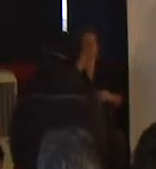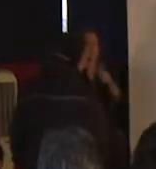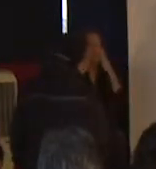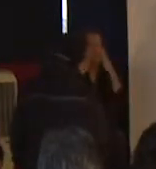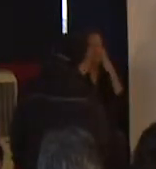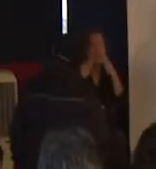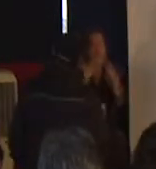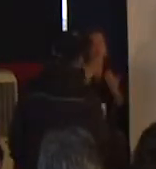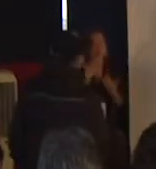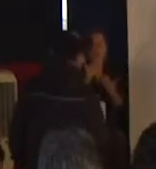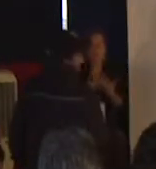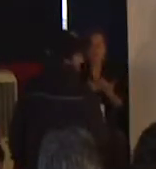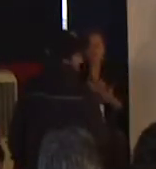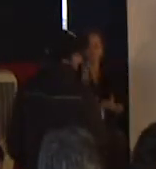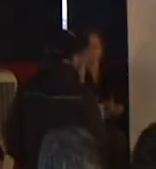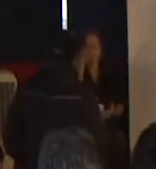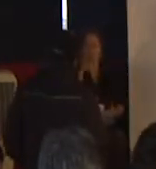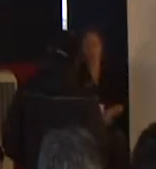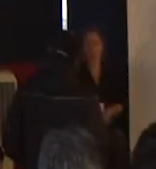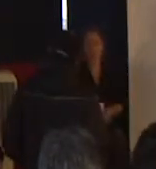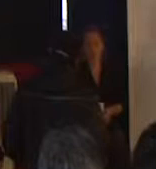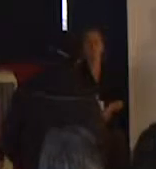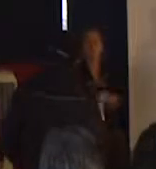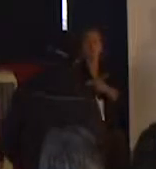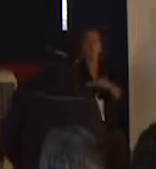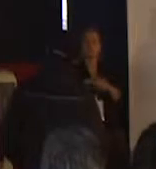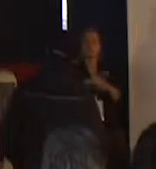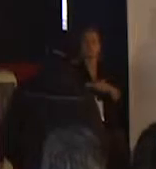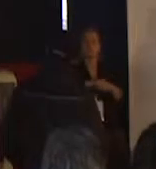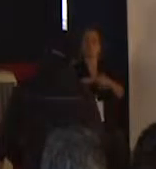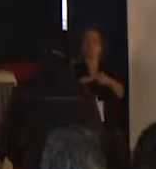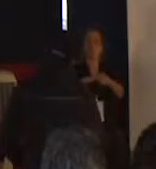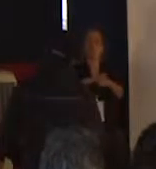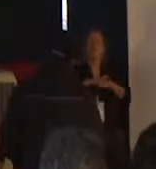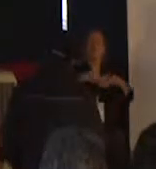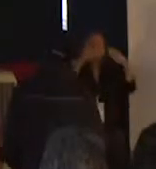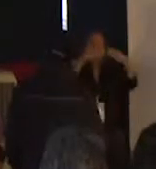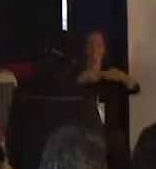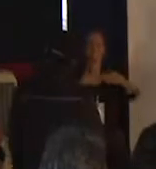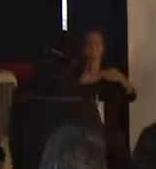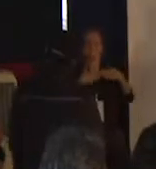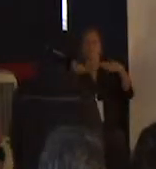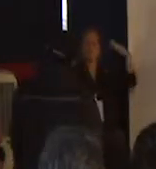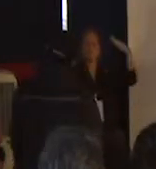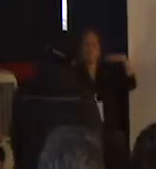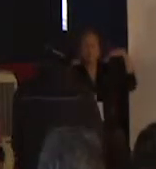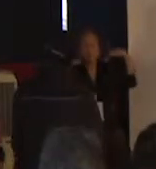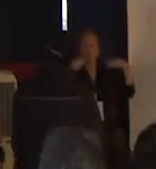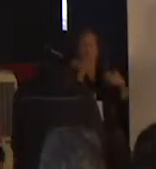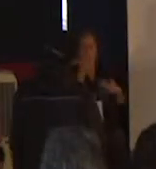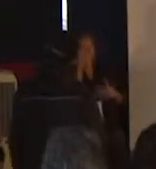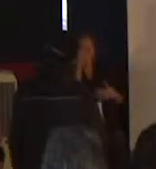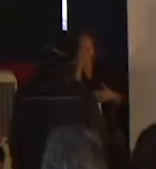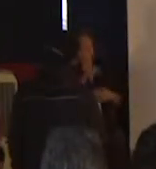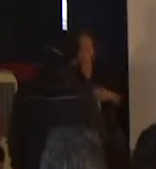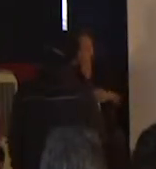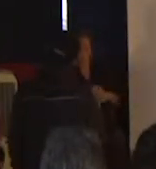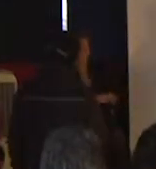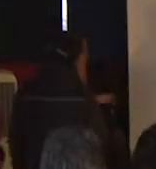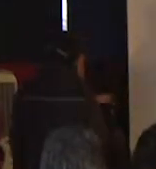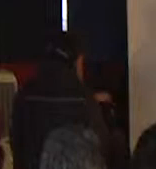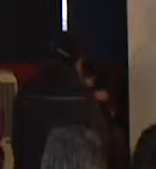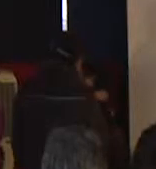por no rechazarme y rechazarse por las discapacidades físicas, donde además no debemos estigmatizar